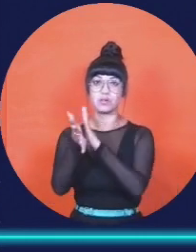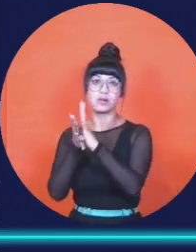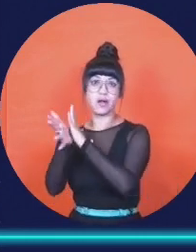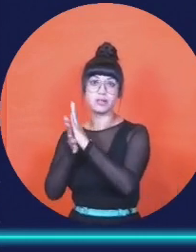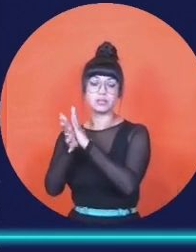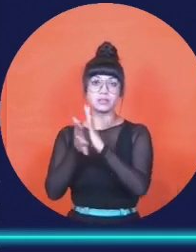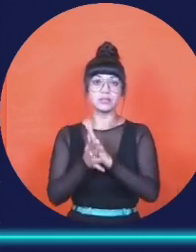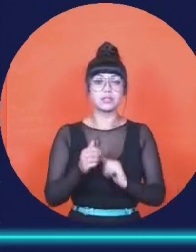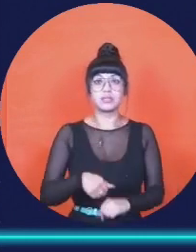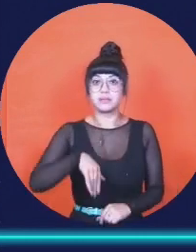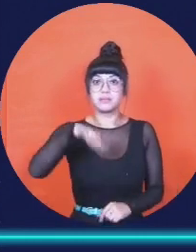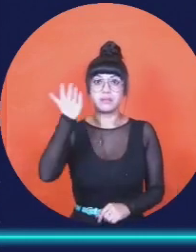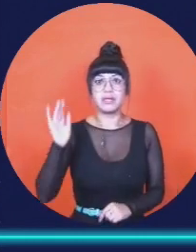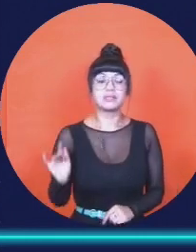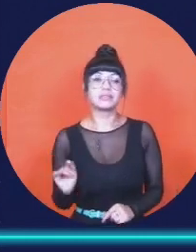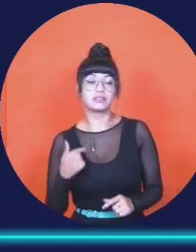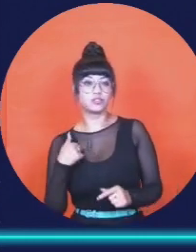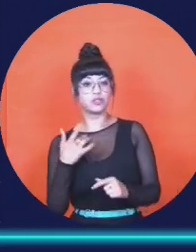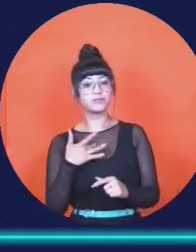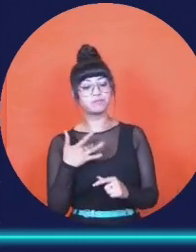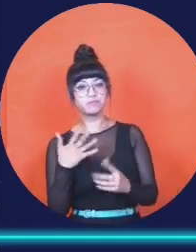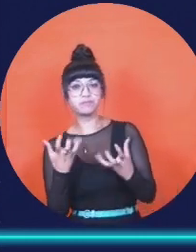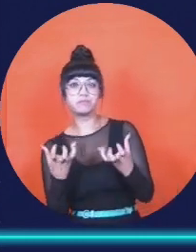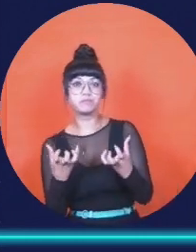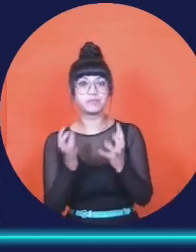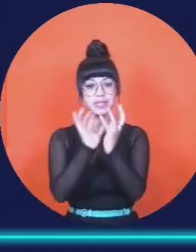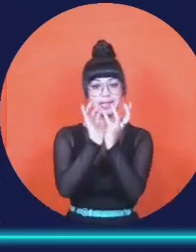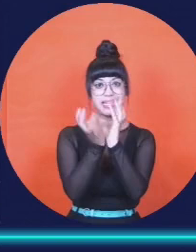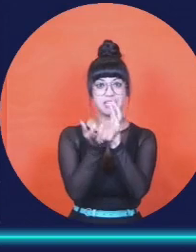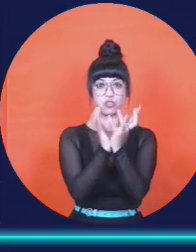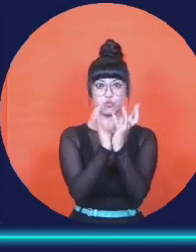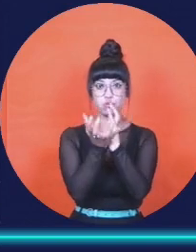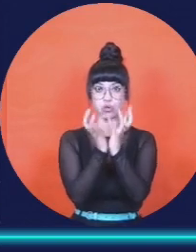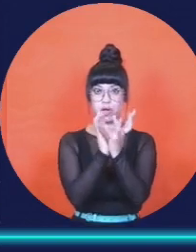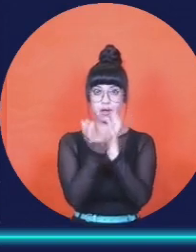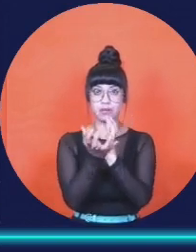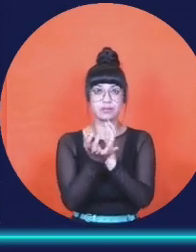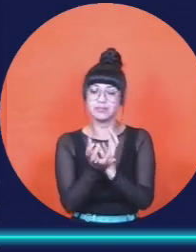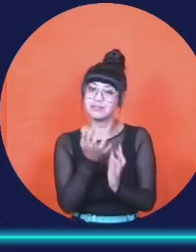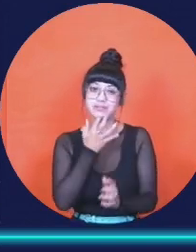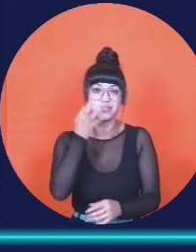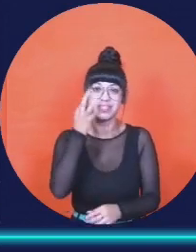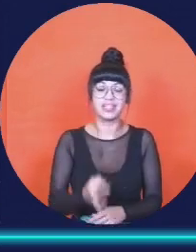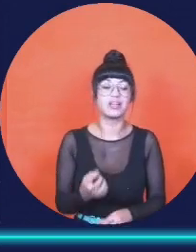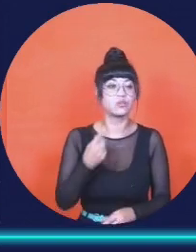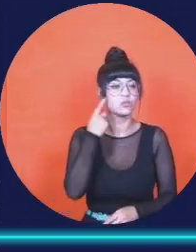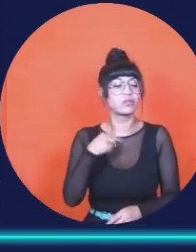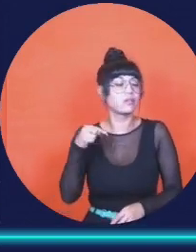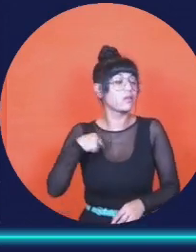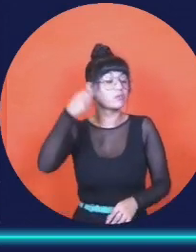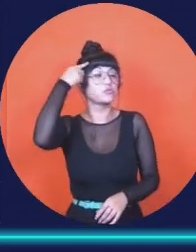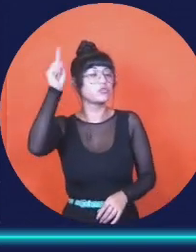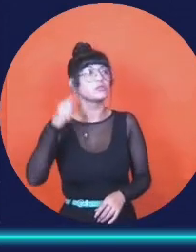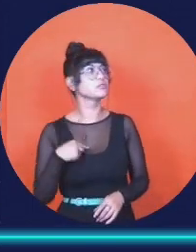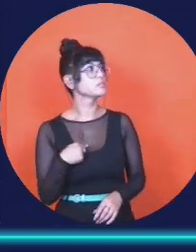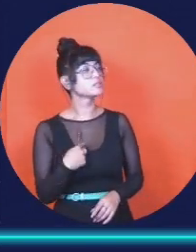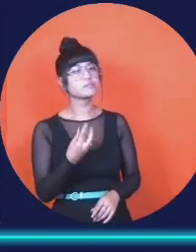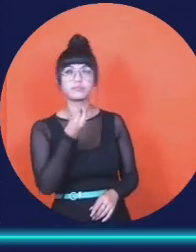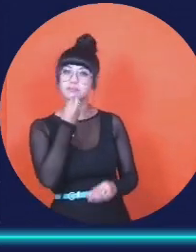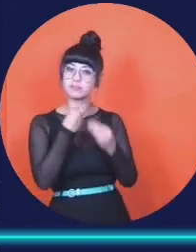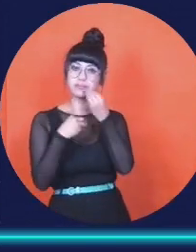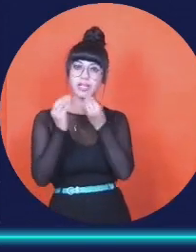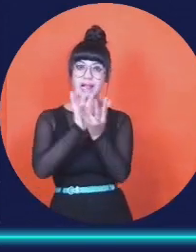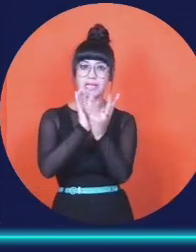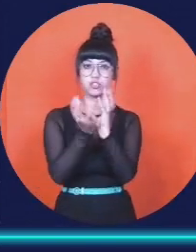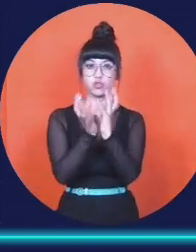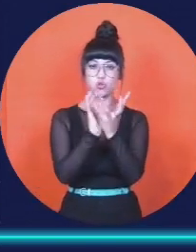de los antojos más raros que pasan en mi vida son los de lechuga. Yo creo que no he conocido a nadie más como yo que de repente diga como ahí. Tengo unas ganas de comerme una lechuga, eso